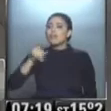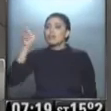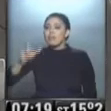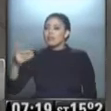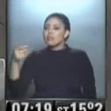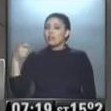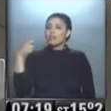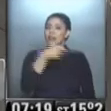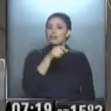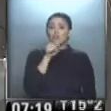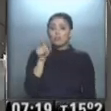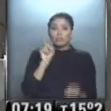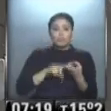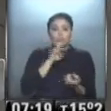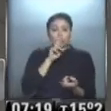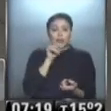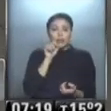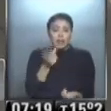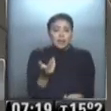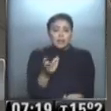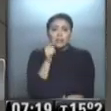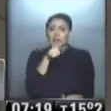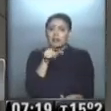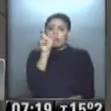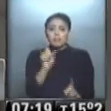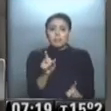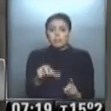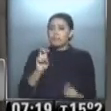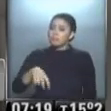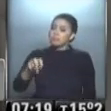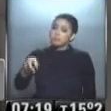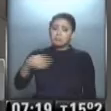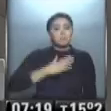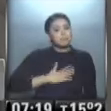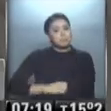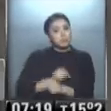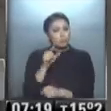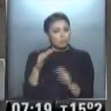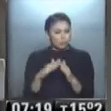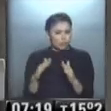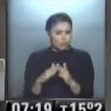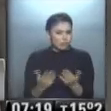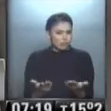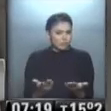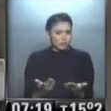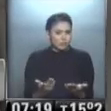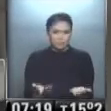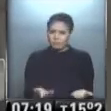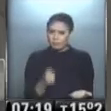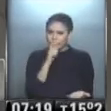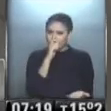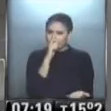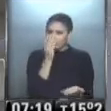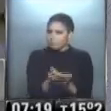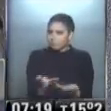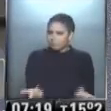su esposa la madre de sus hijos que se vaya del tribunal caminando tranquilo a su casa por más imposiciones que le